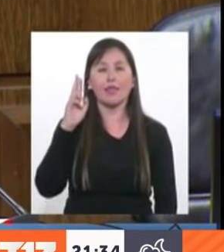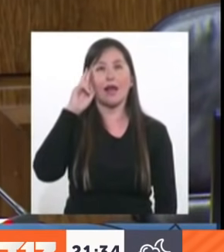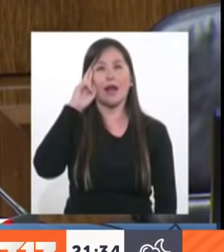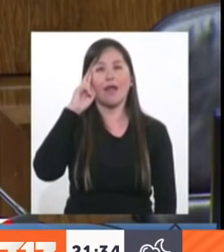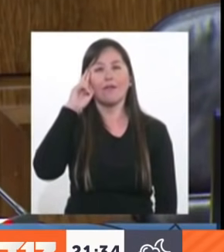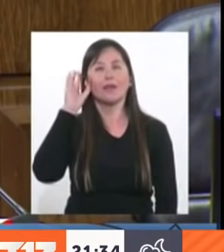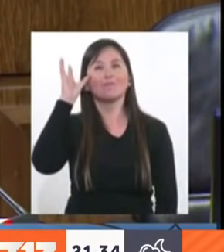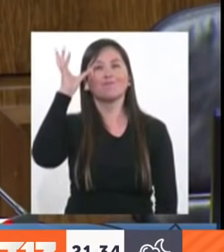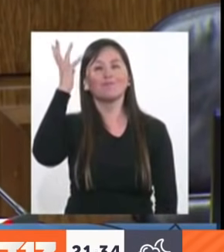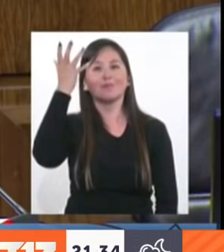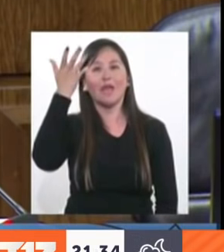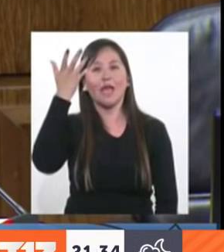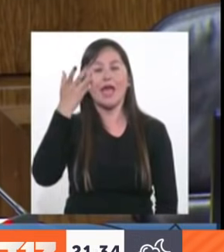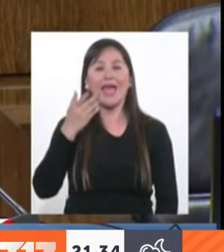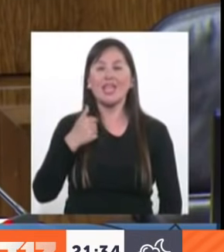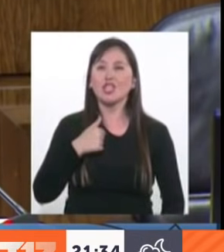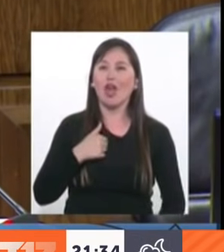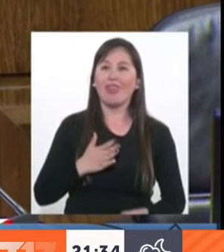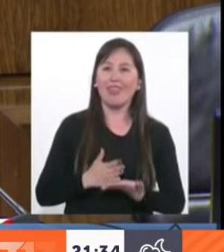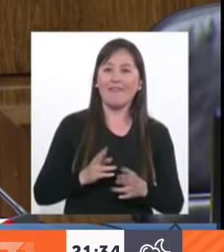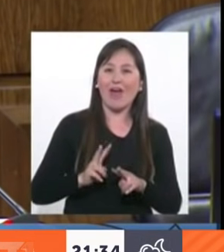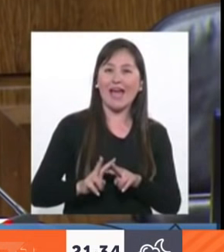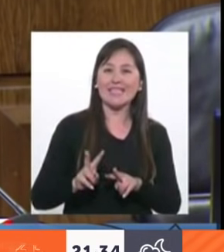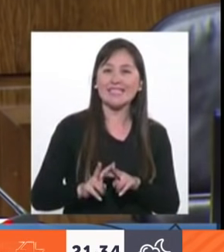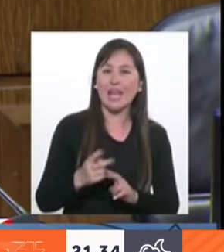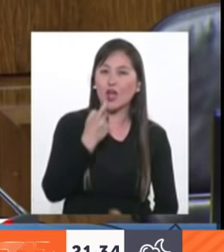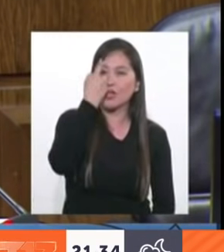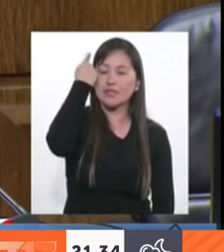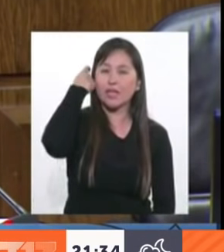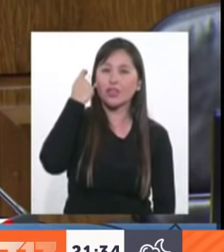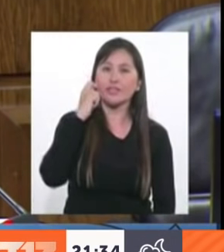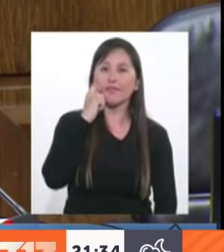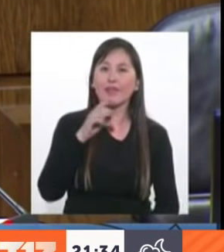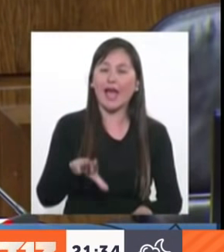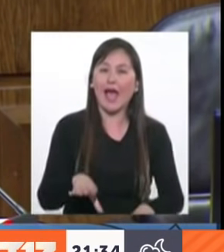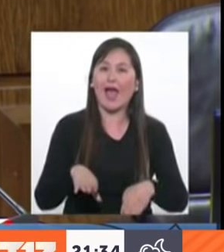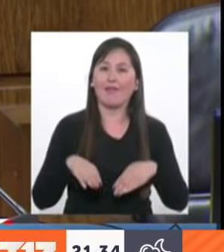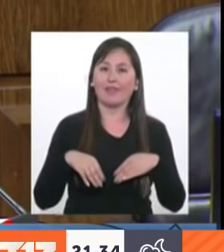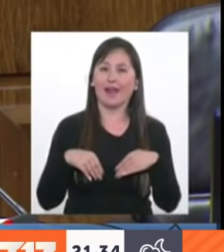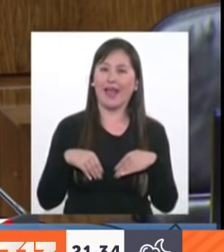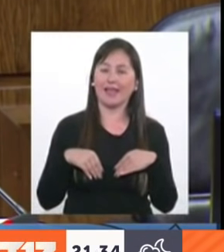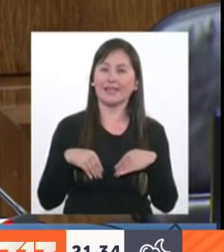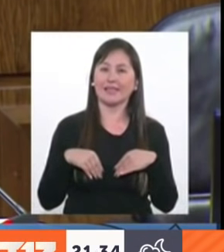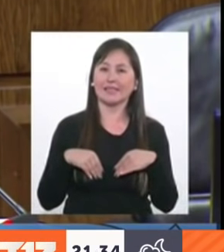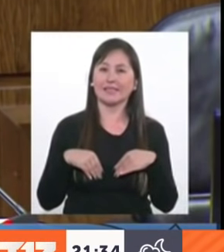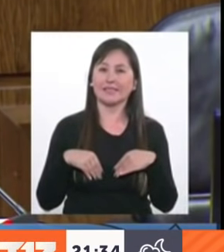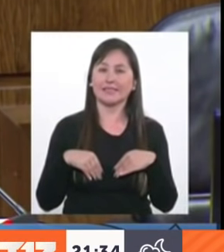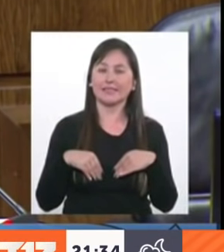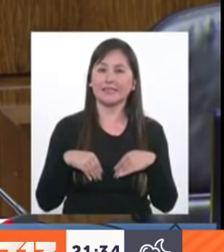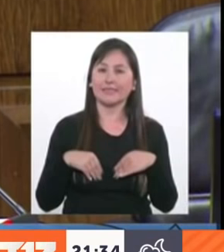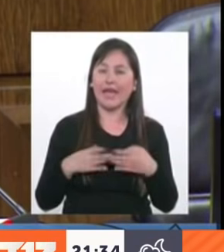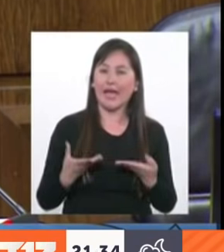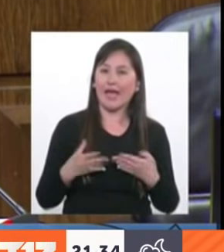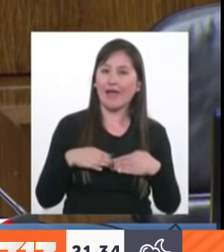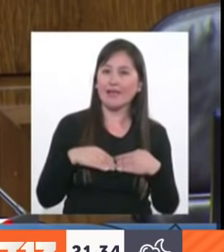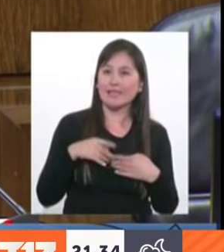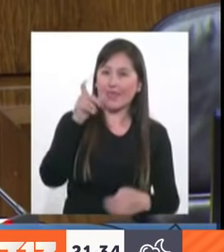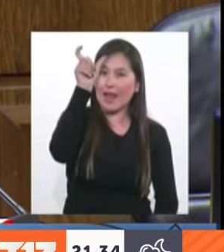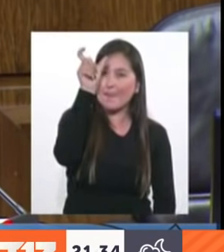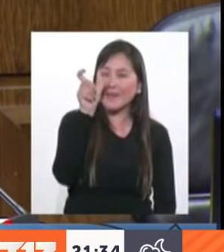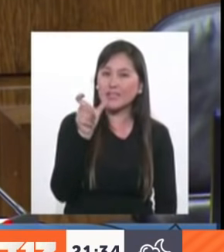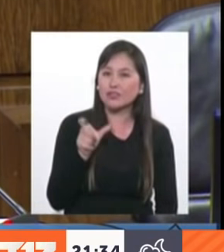convicción de que actuar en conciencia es abstraerse de lo anterior, de la persona